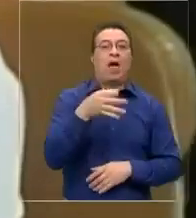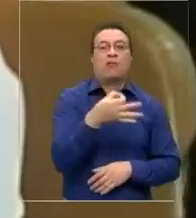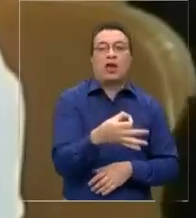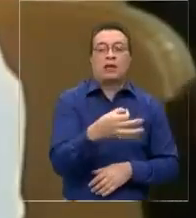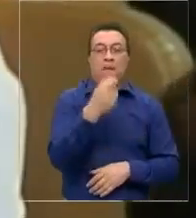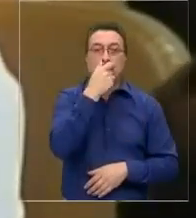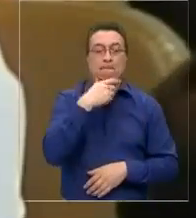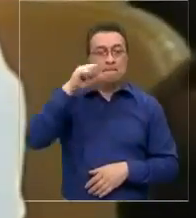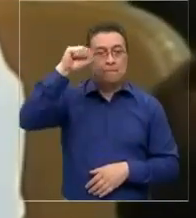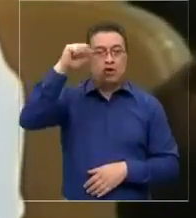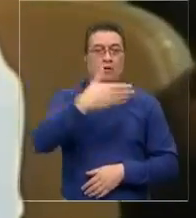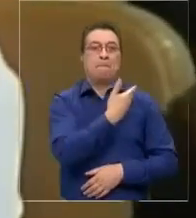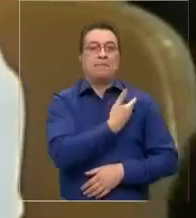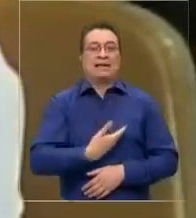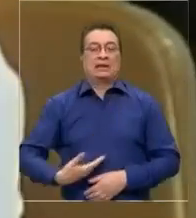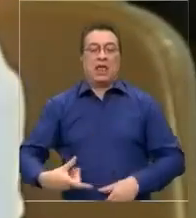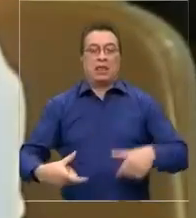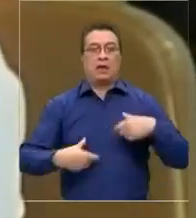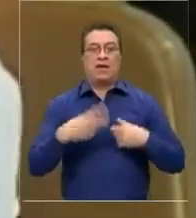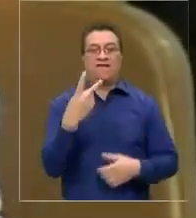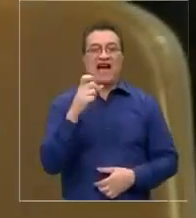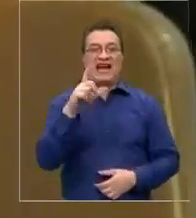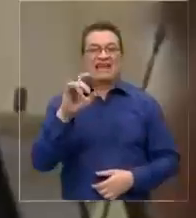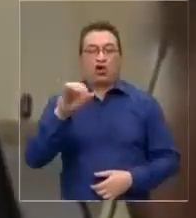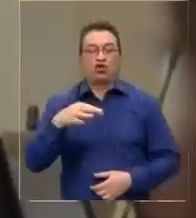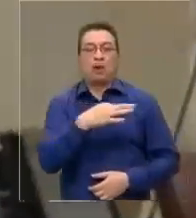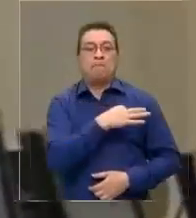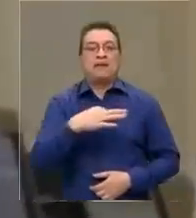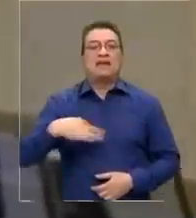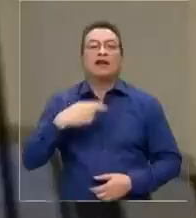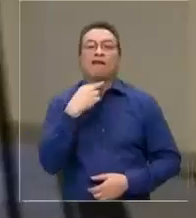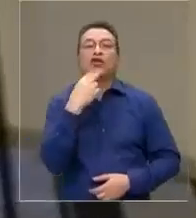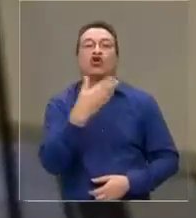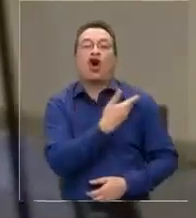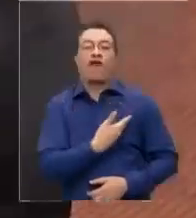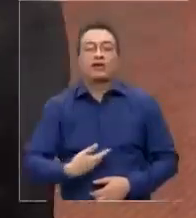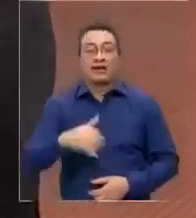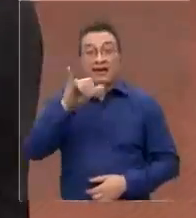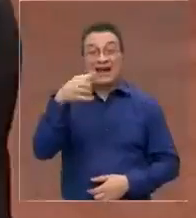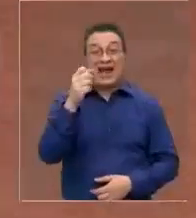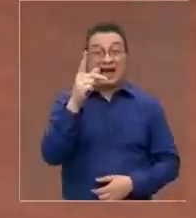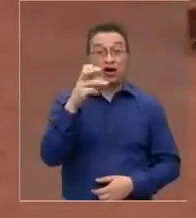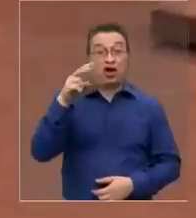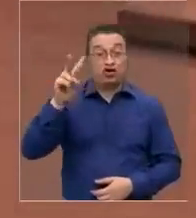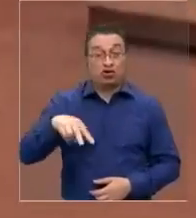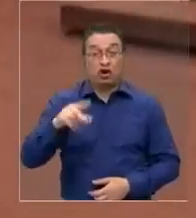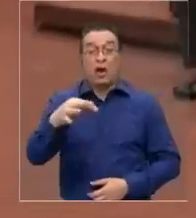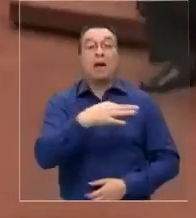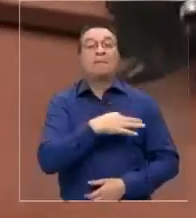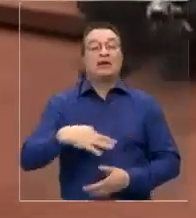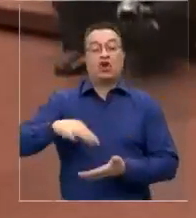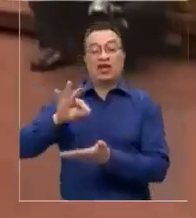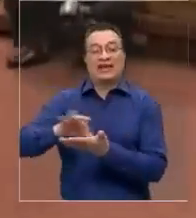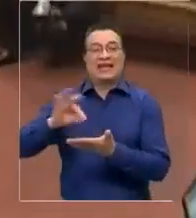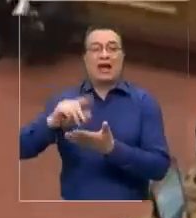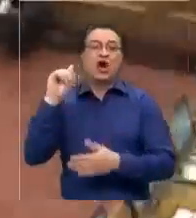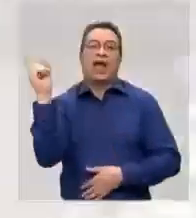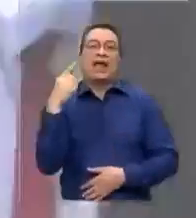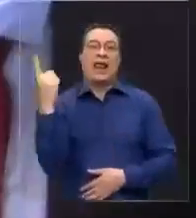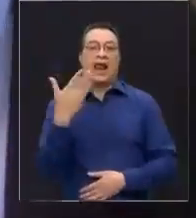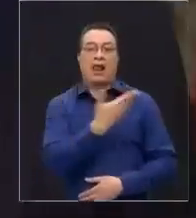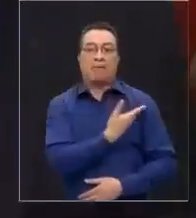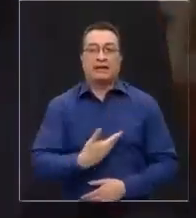Gabriel Boric como presidente de la República, Camila Vallejo como ministra vocera de gobierno y Giorgio Jackson como ministro secretario general de la